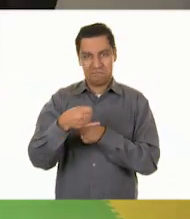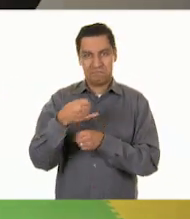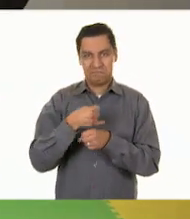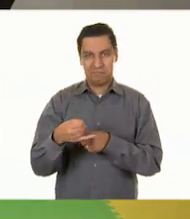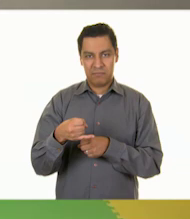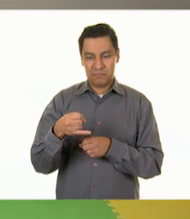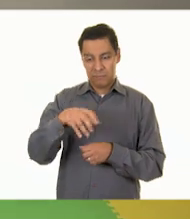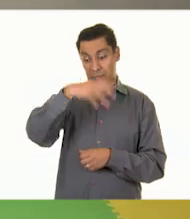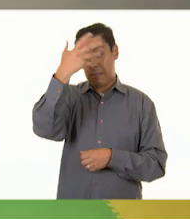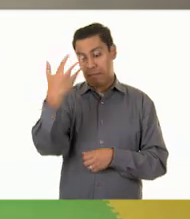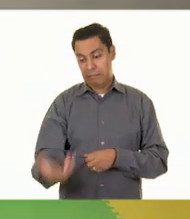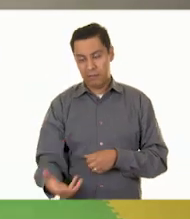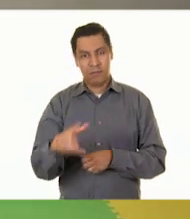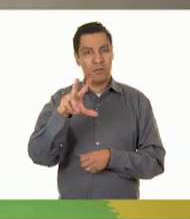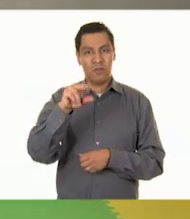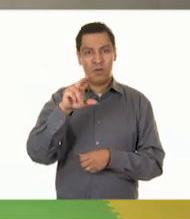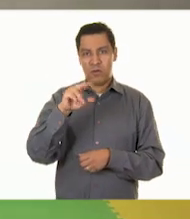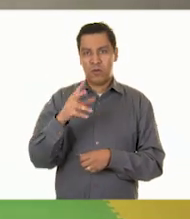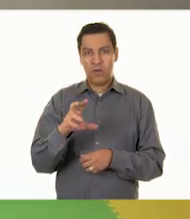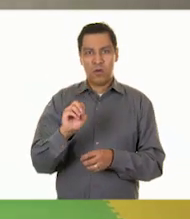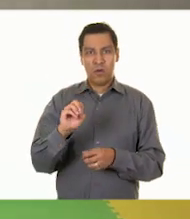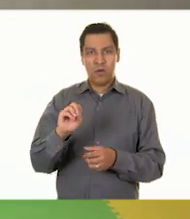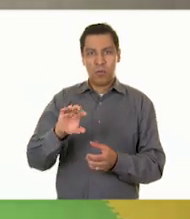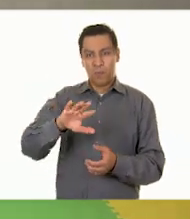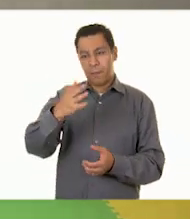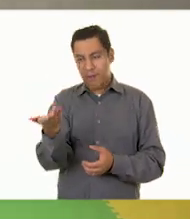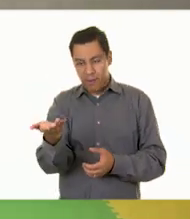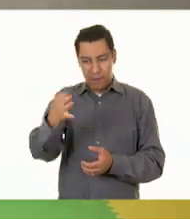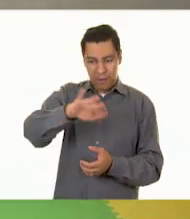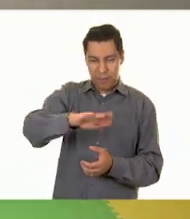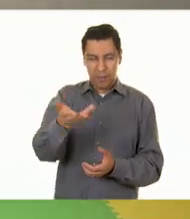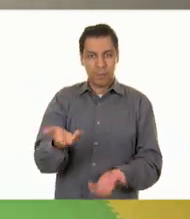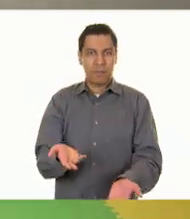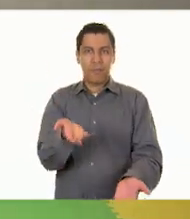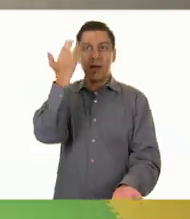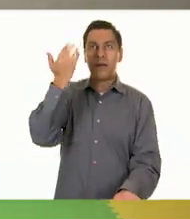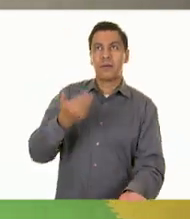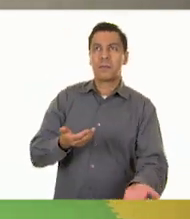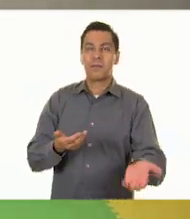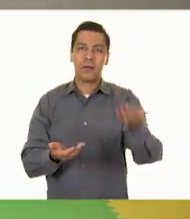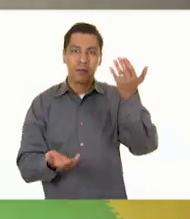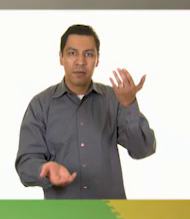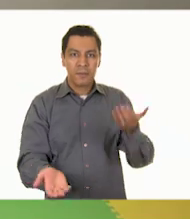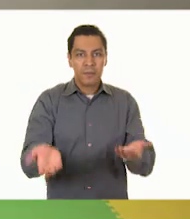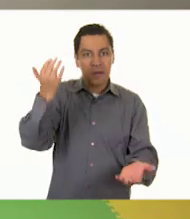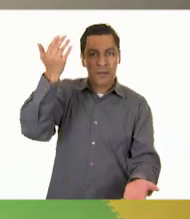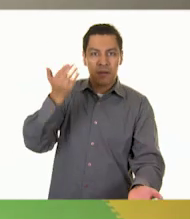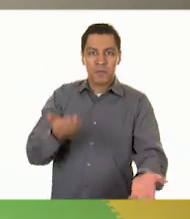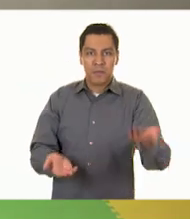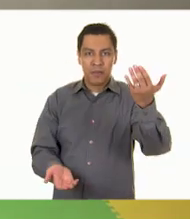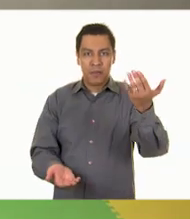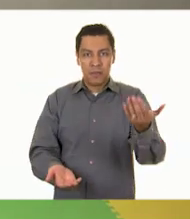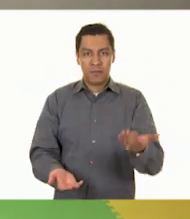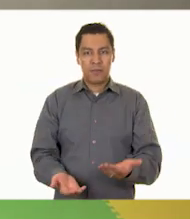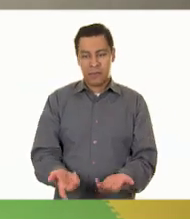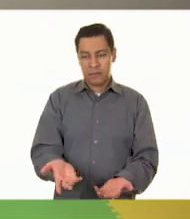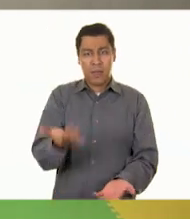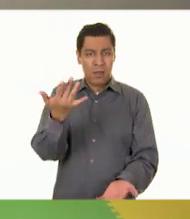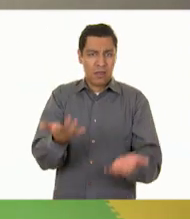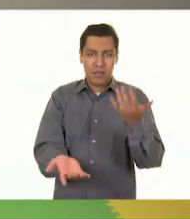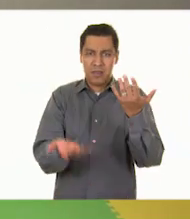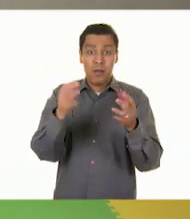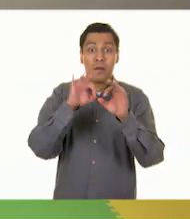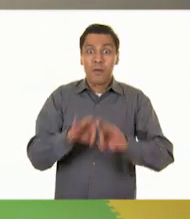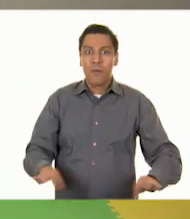caiga al suelo puedes voltear la mano y golpearlo con la parte posterior de ella o con los dedos lo